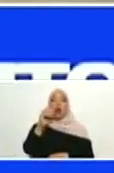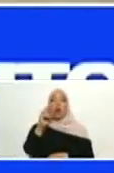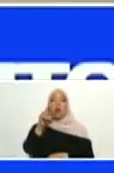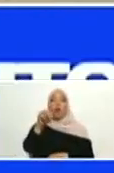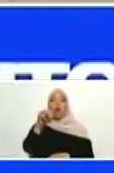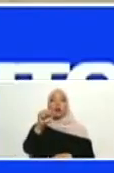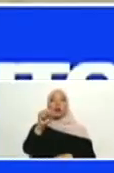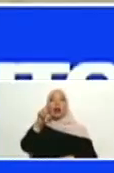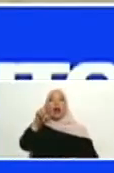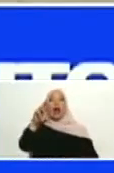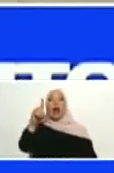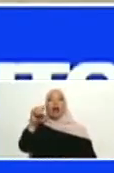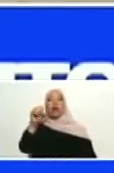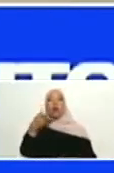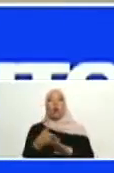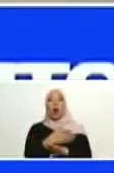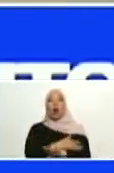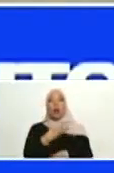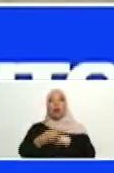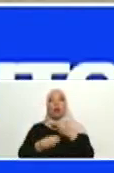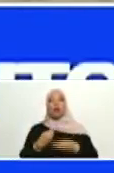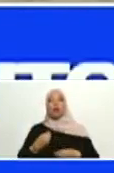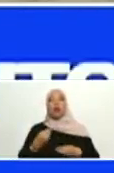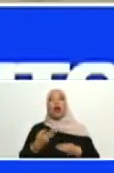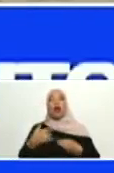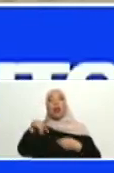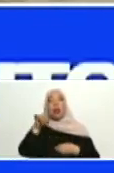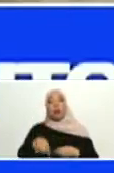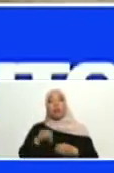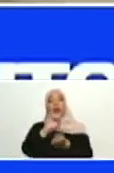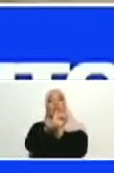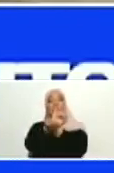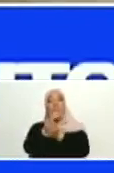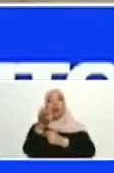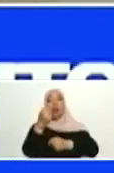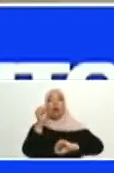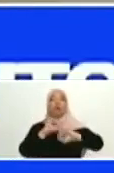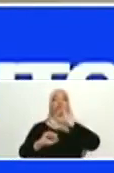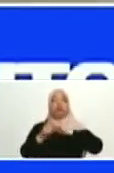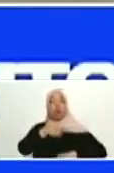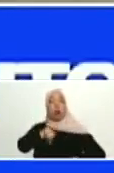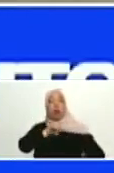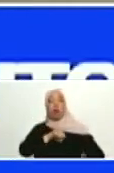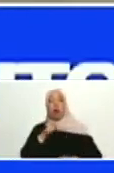rebelión anticolonial y antiimperialista con los pueblos de Falcón.